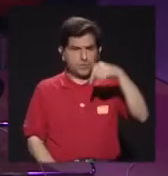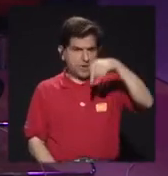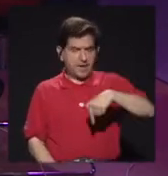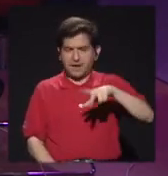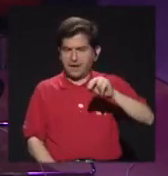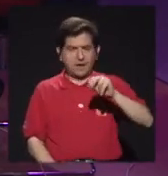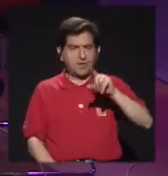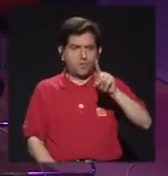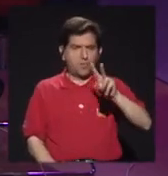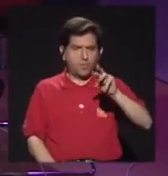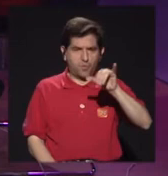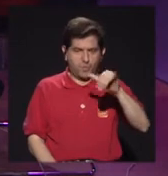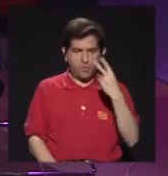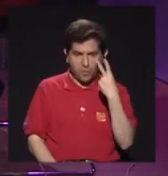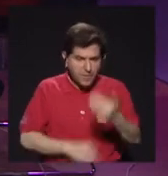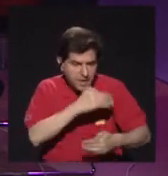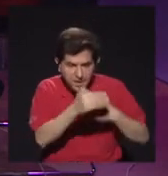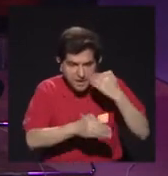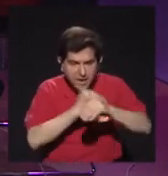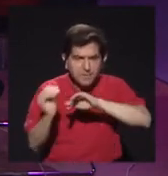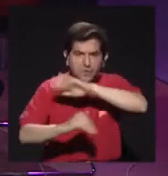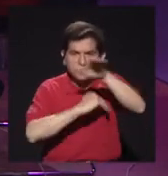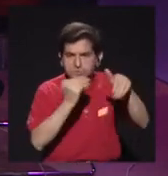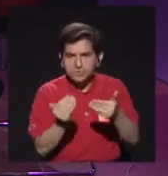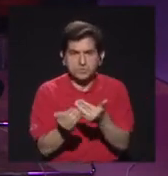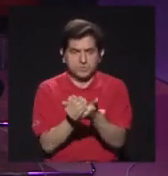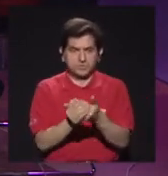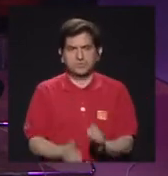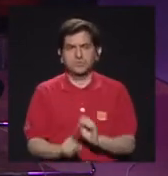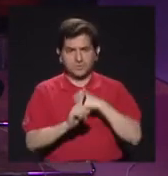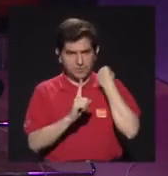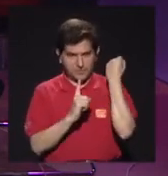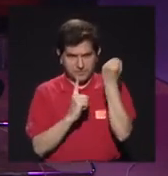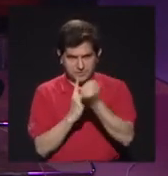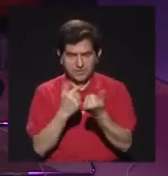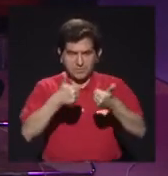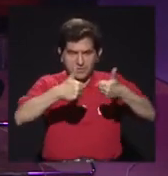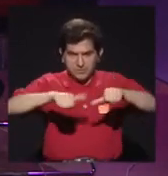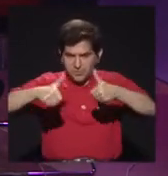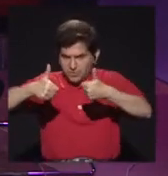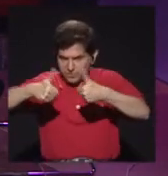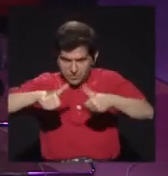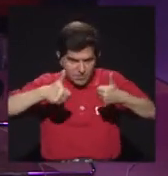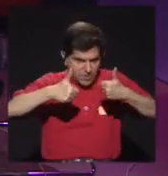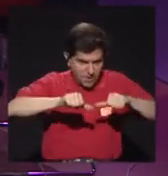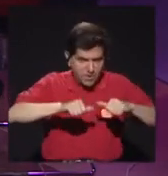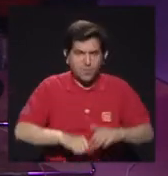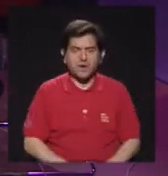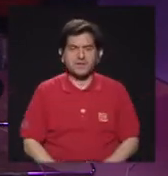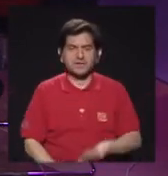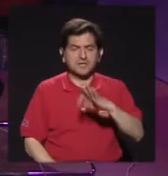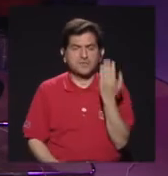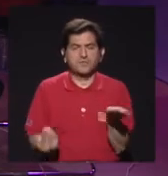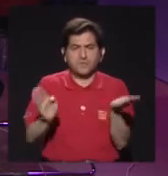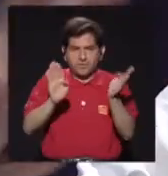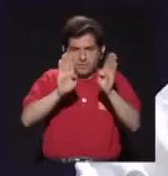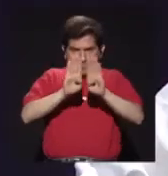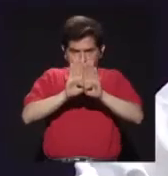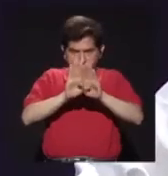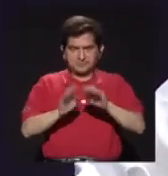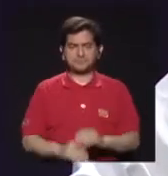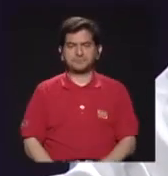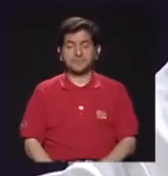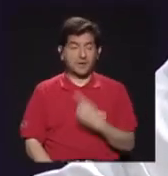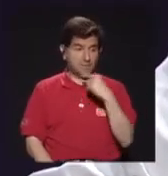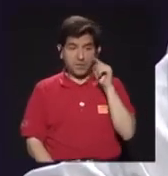mayo viendo el tejemaneje de todos estos acuerdos que se hicieron tras puertas cerradas según lo que dice antonio